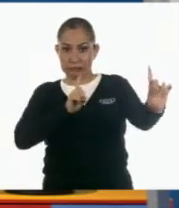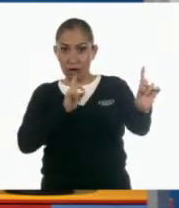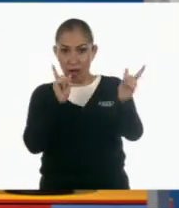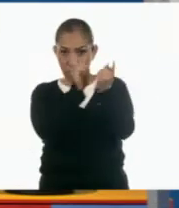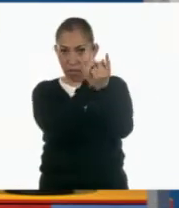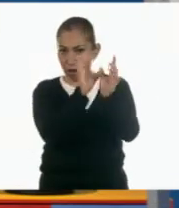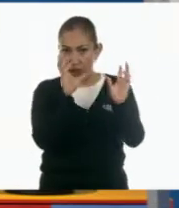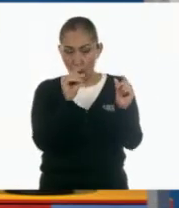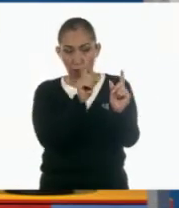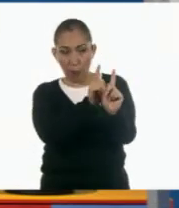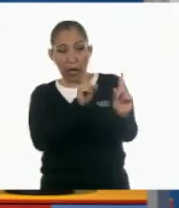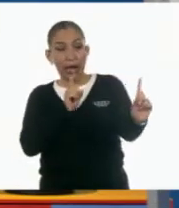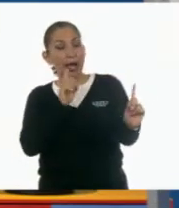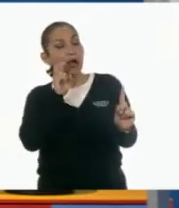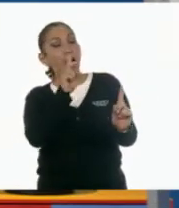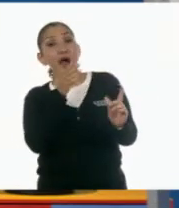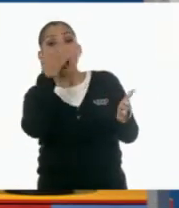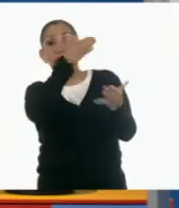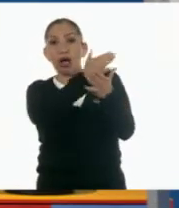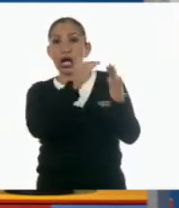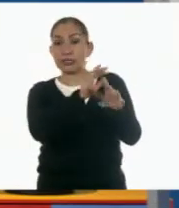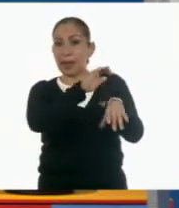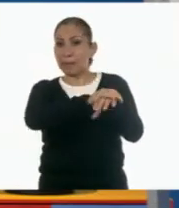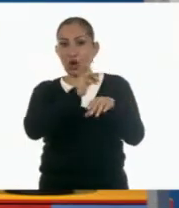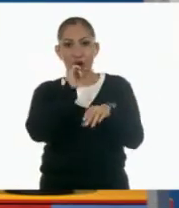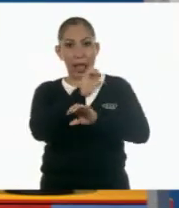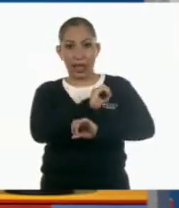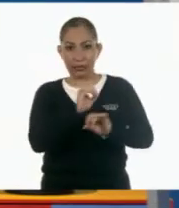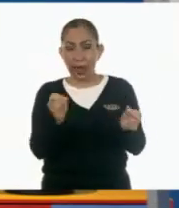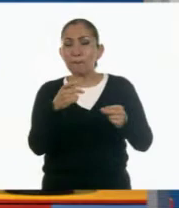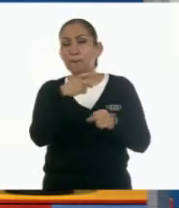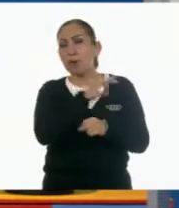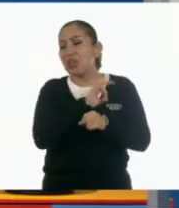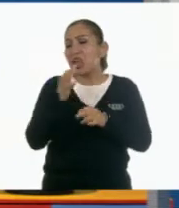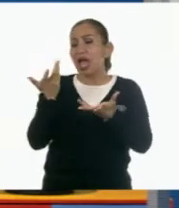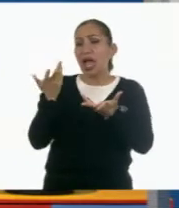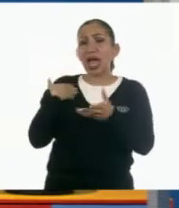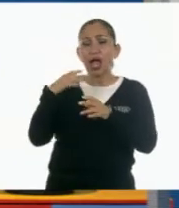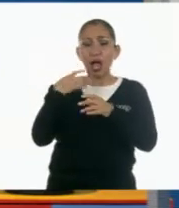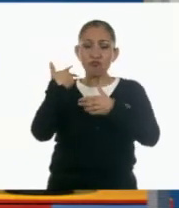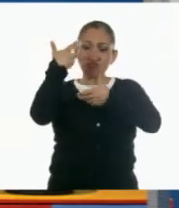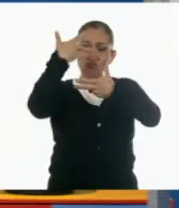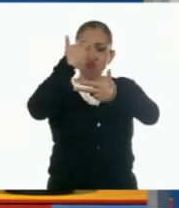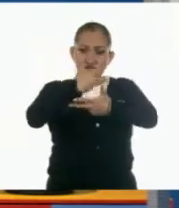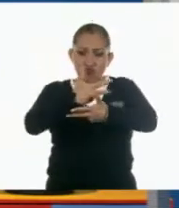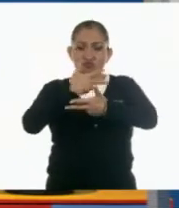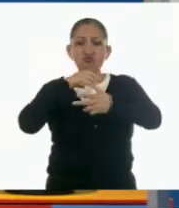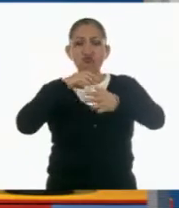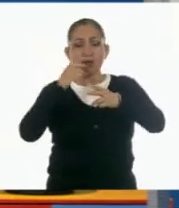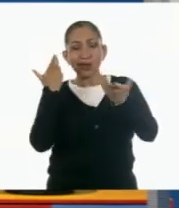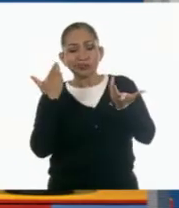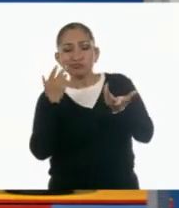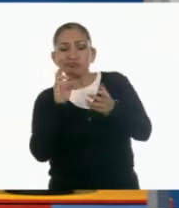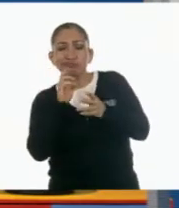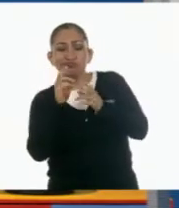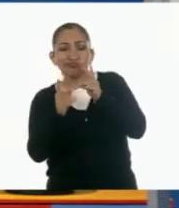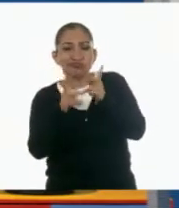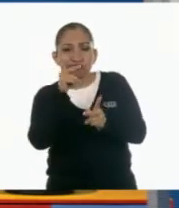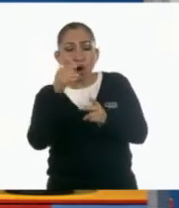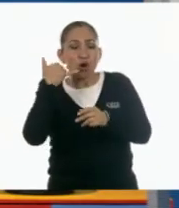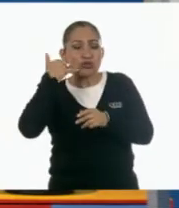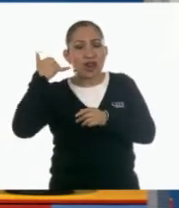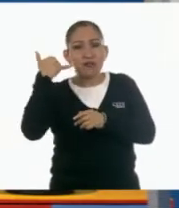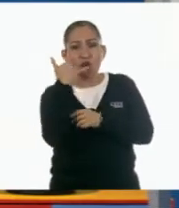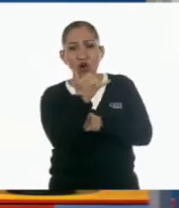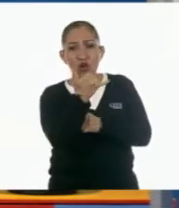distancia y que no debemos ir a casa de ningún amiguito, pero puede ser con una videoconferencia, hablarle por teléfono. Y